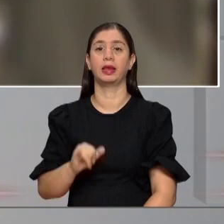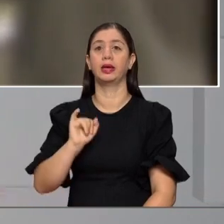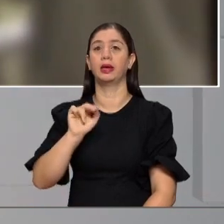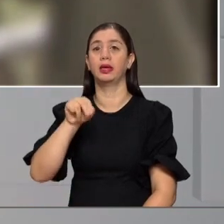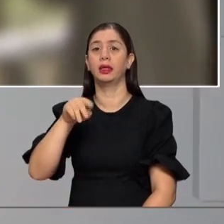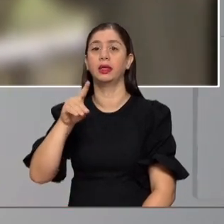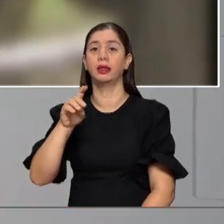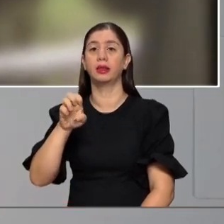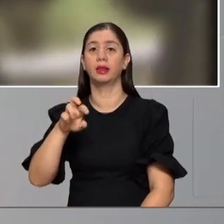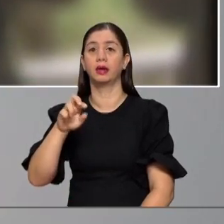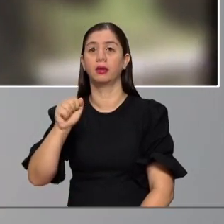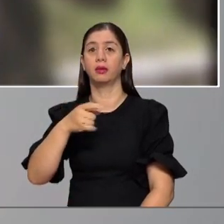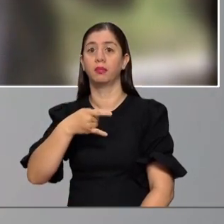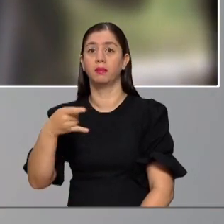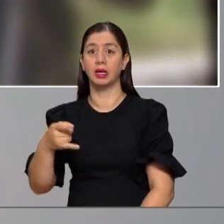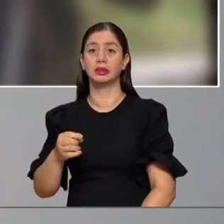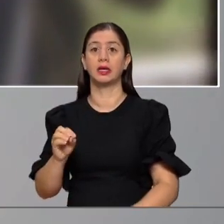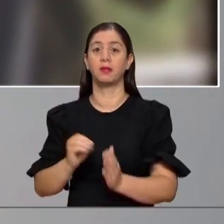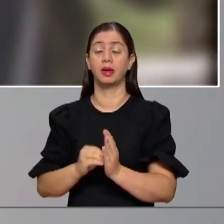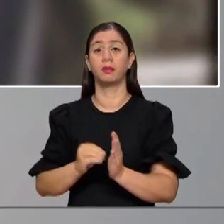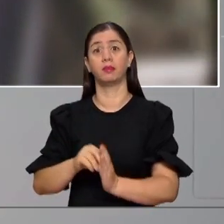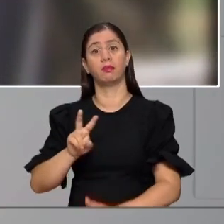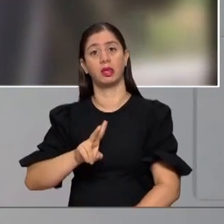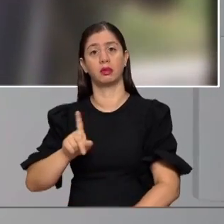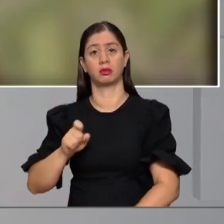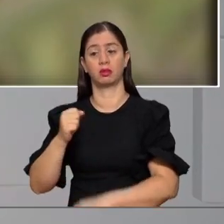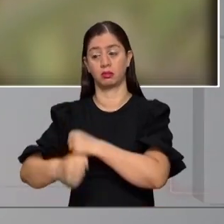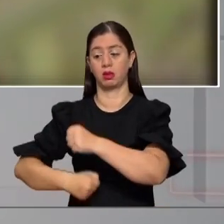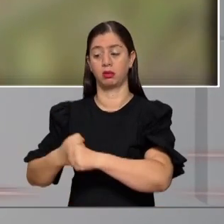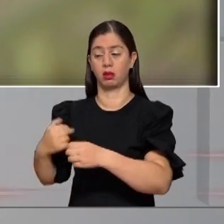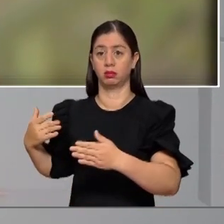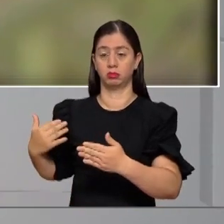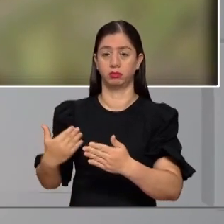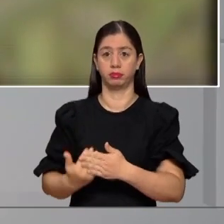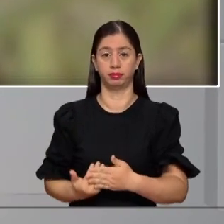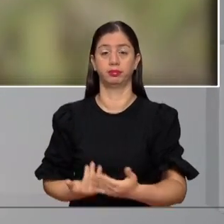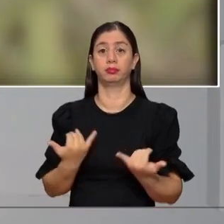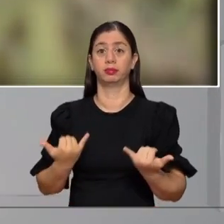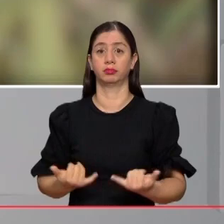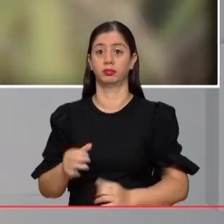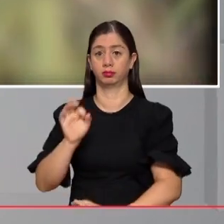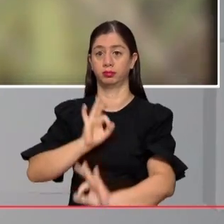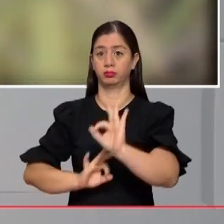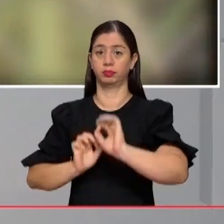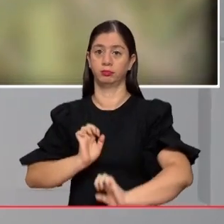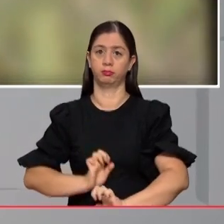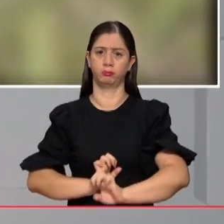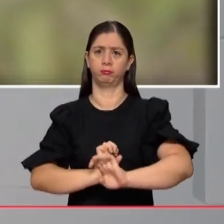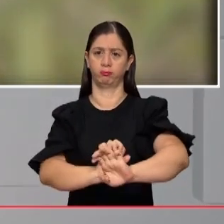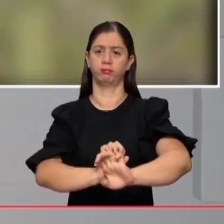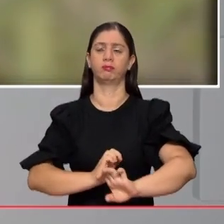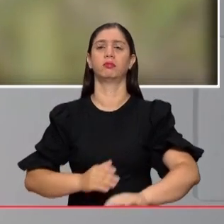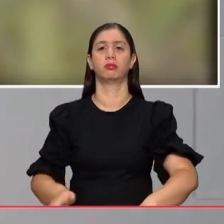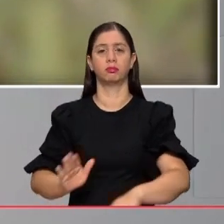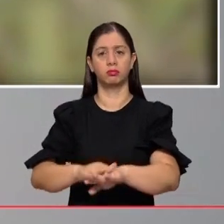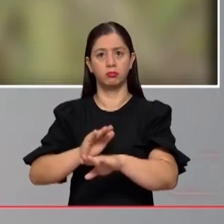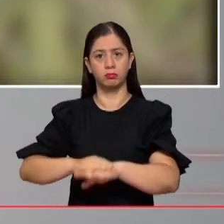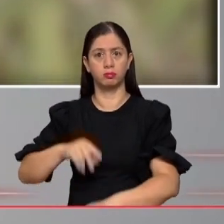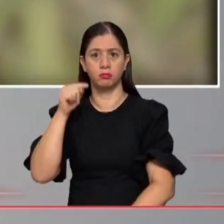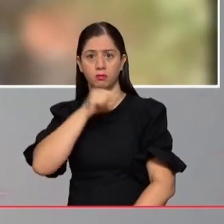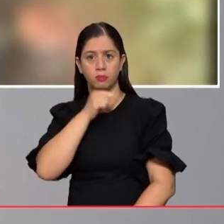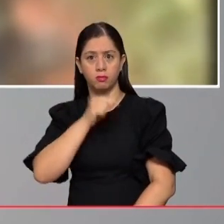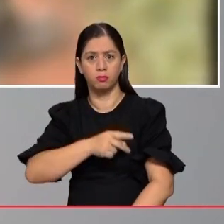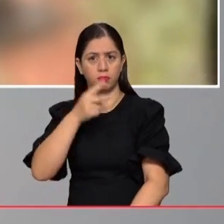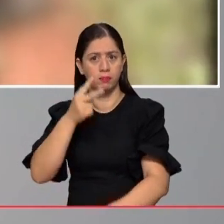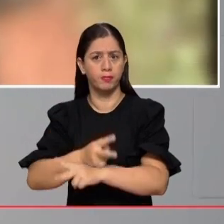es la masacre número 26 ocurrida este año en el país. Recordemos además que la Defensoría Nacional del Pueblo emitió recientemente una alerta roja por el